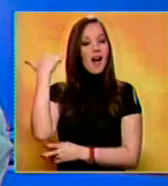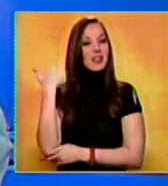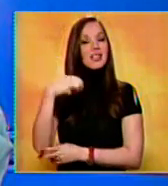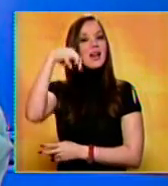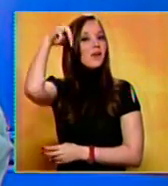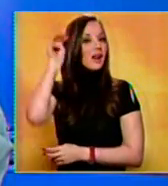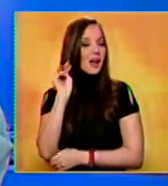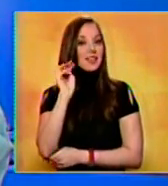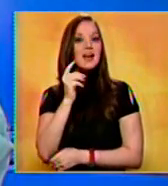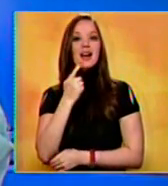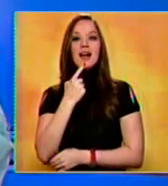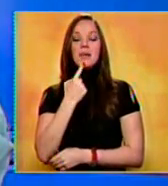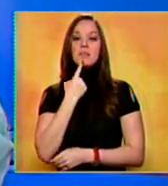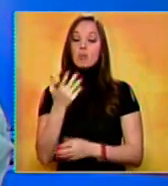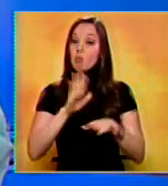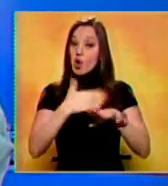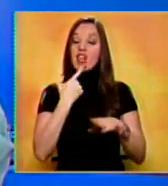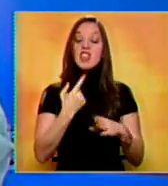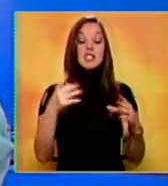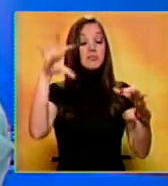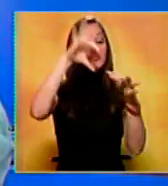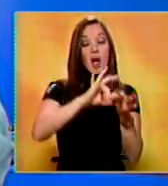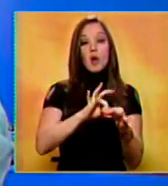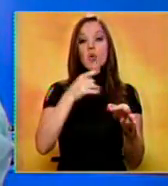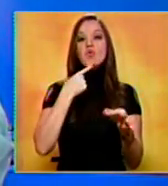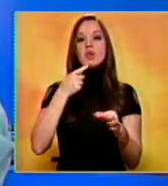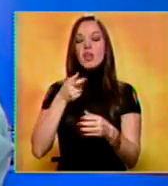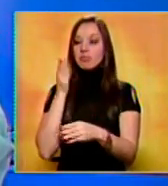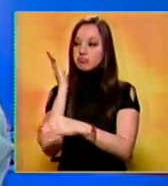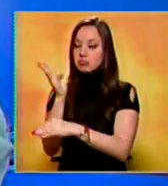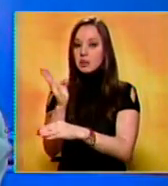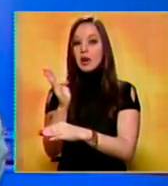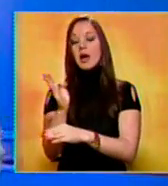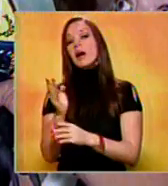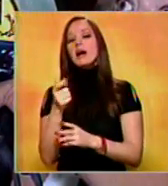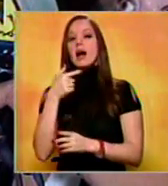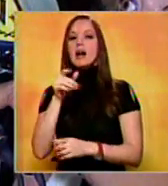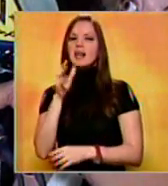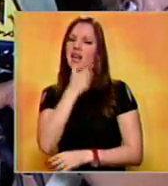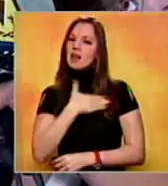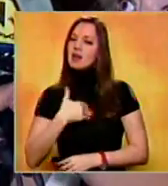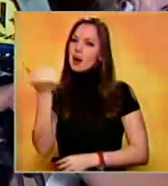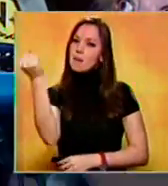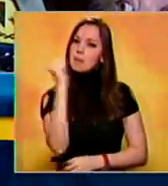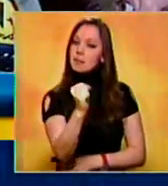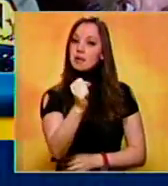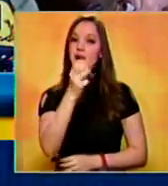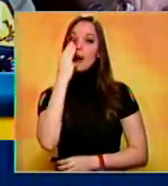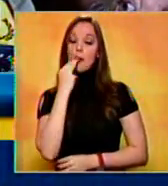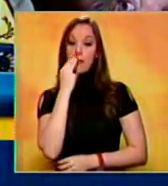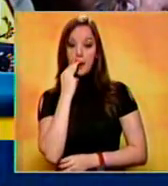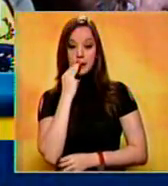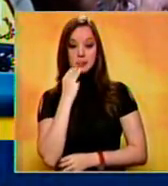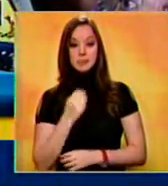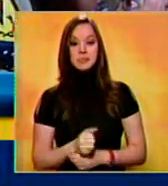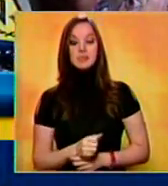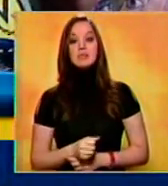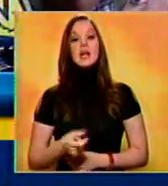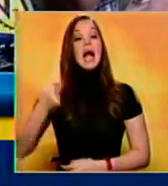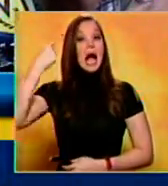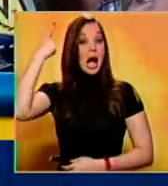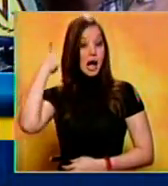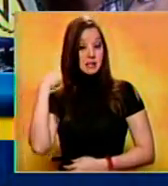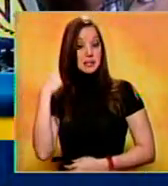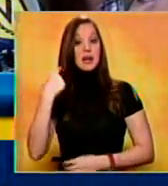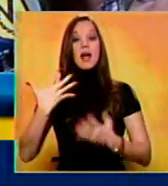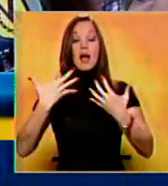por su presunta vinculación en el plan de magnicidio e instigación a la violencia. Cuando vieron que el día de ayer la empresa